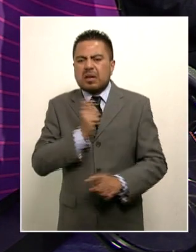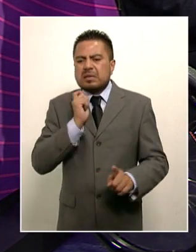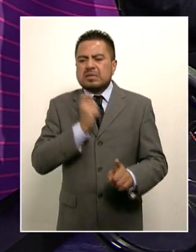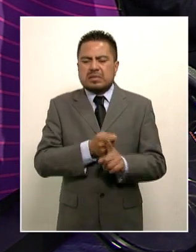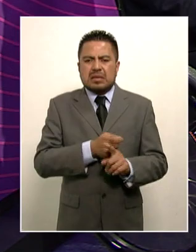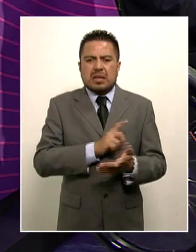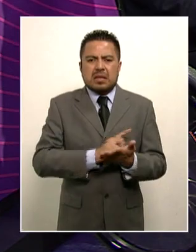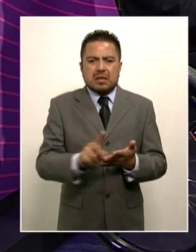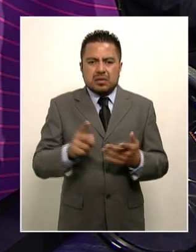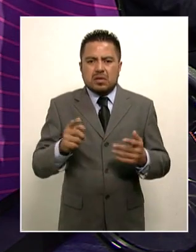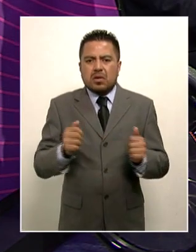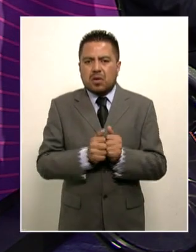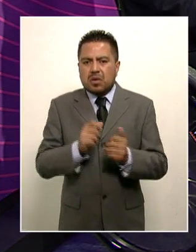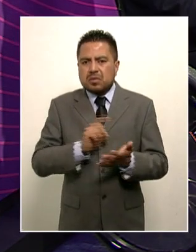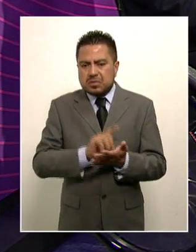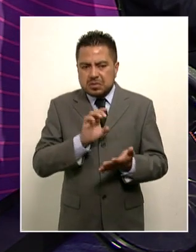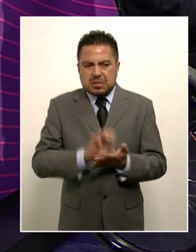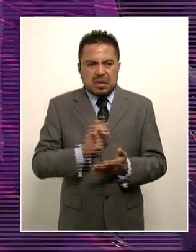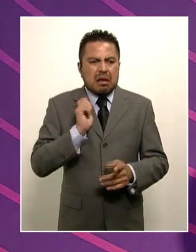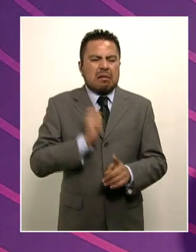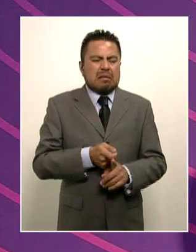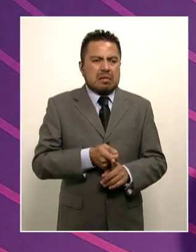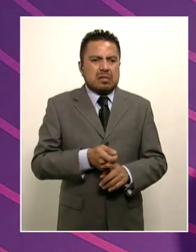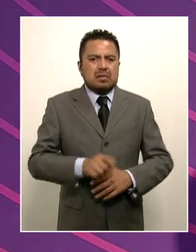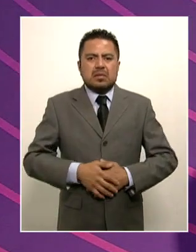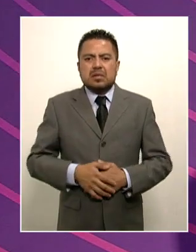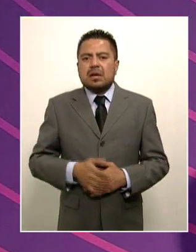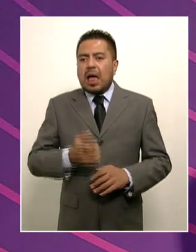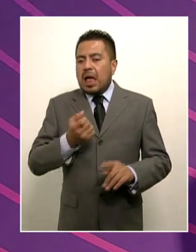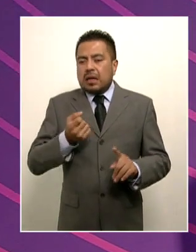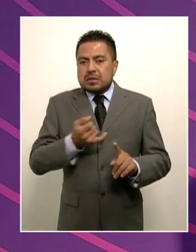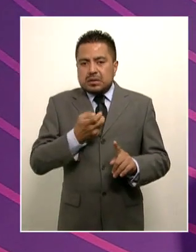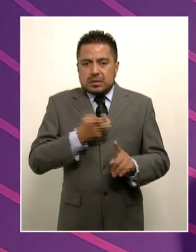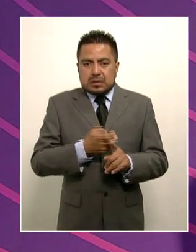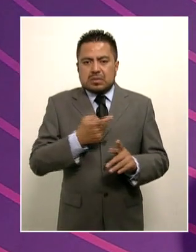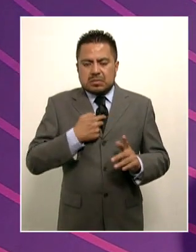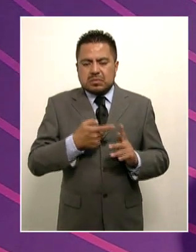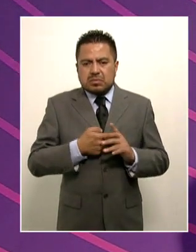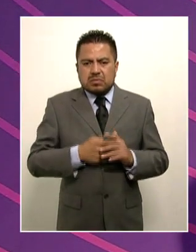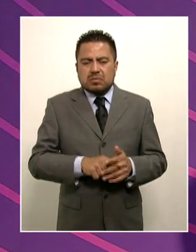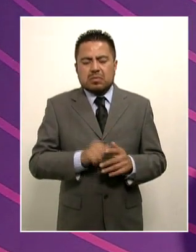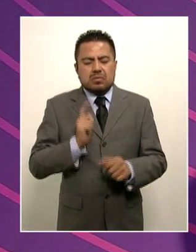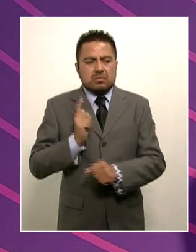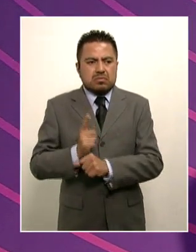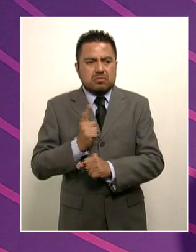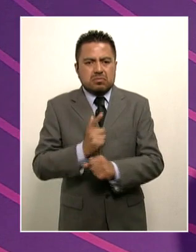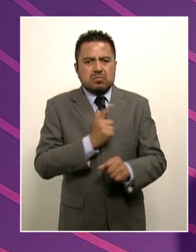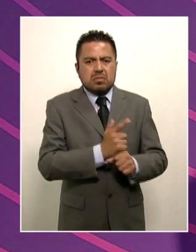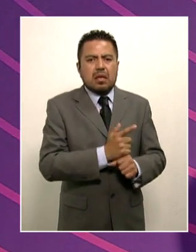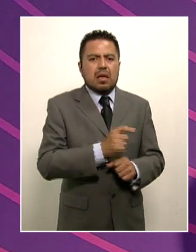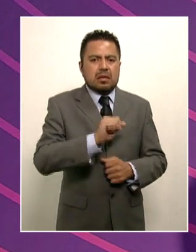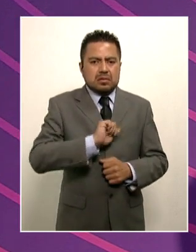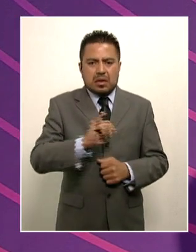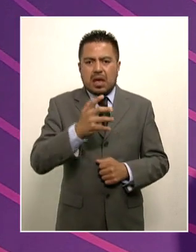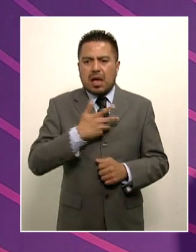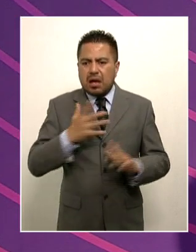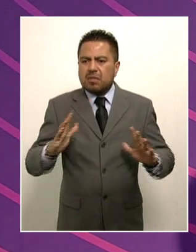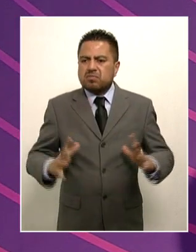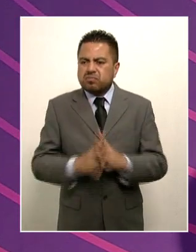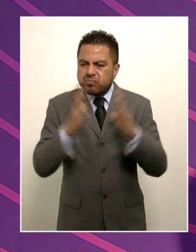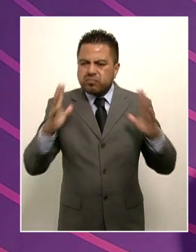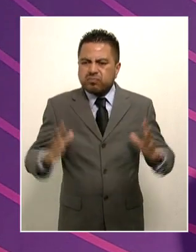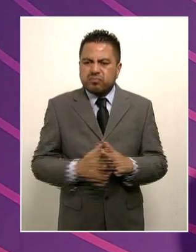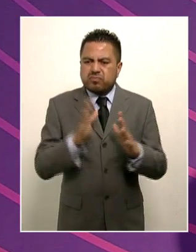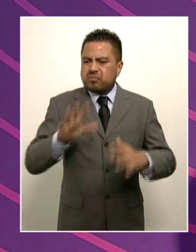eso de los derechos de las personas con discapacidad. Bueno, así fue como más o menos me fui enterando que sí había una lucha